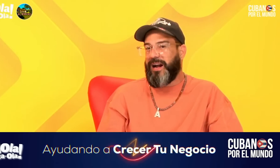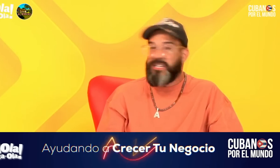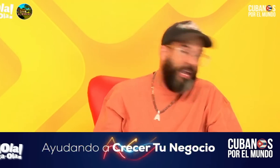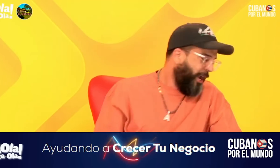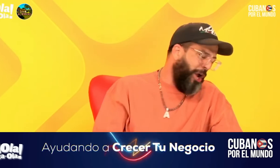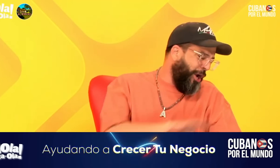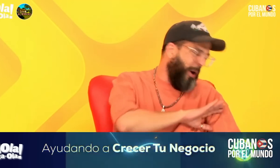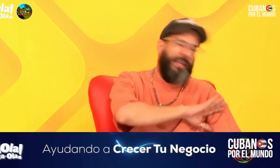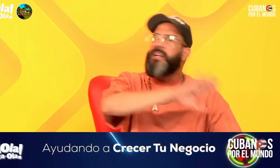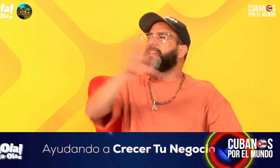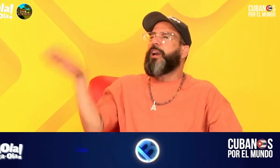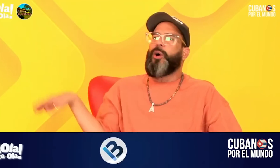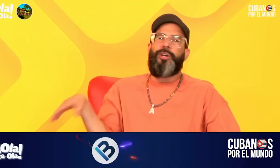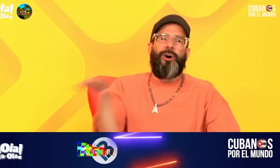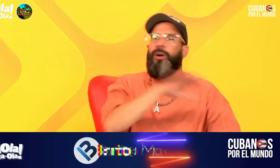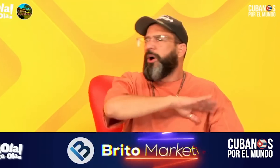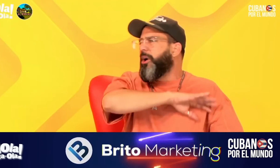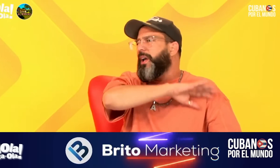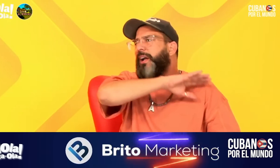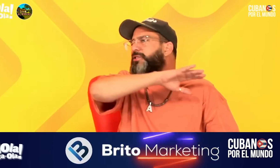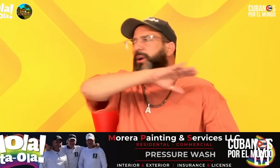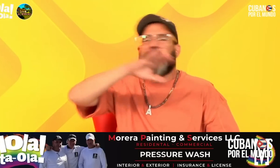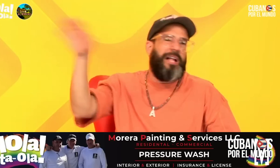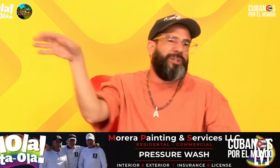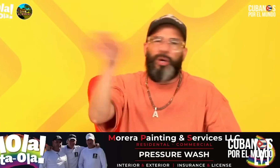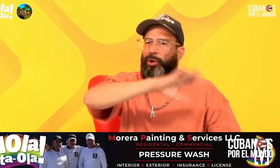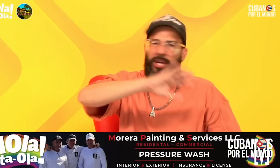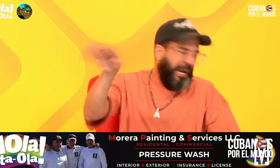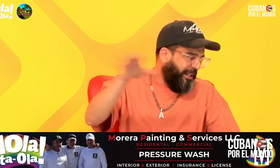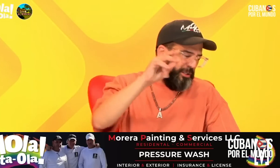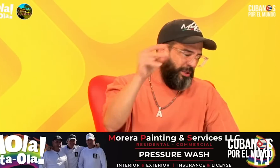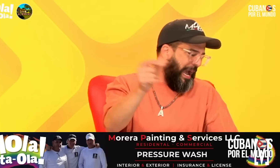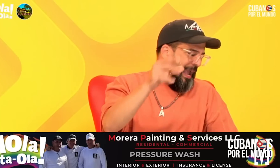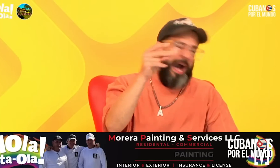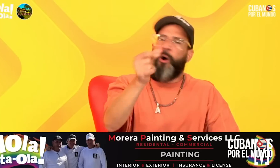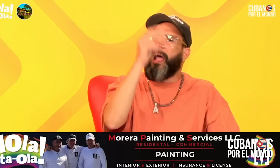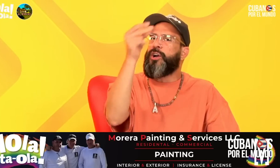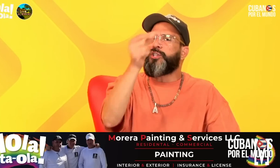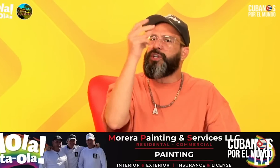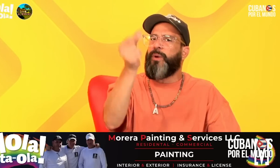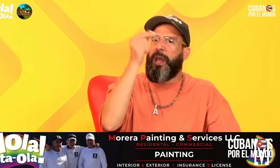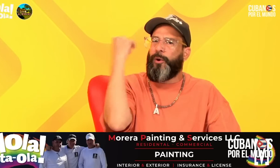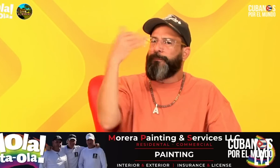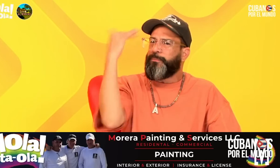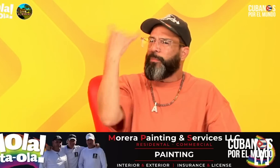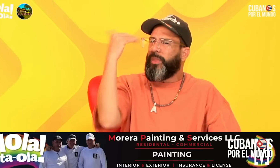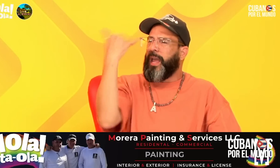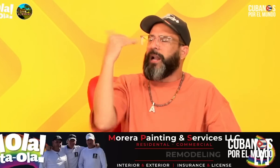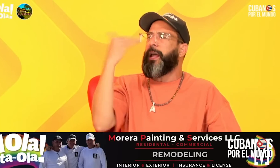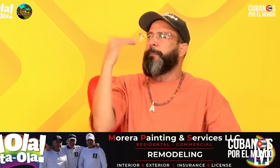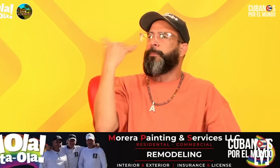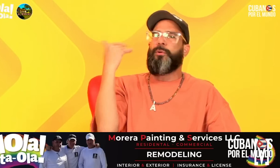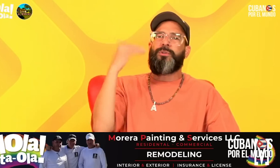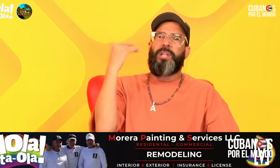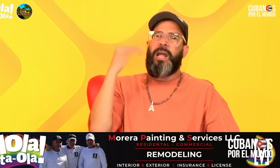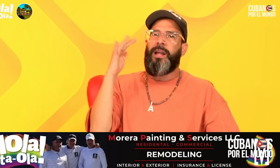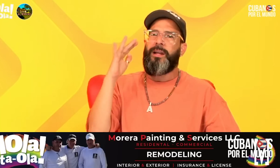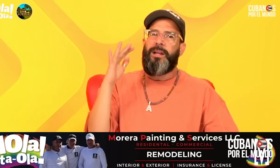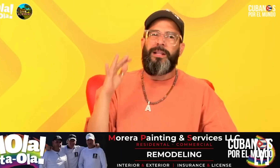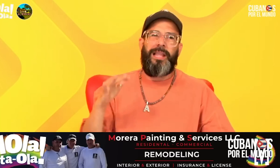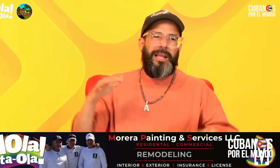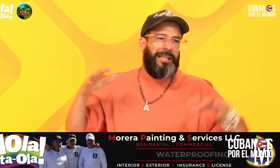de la casa. No, no, el desarrollo. Oye, eso está todo ya listo. Ya, ahora yo sí veo que el